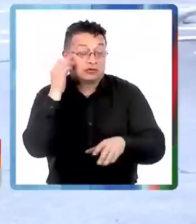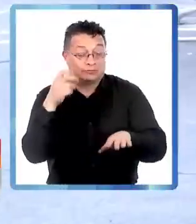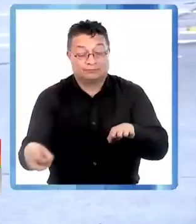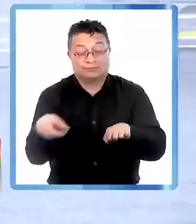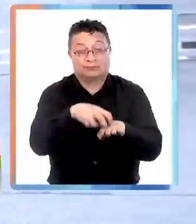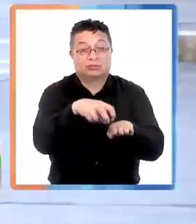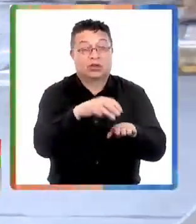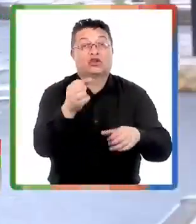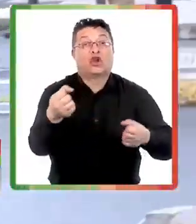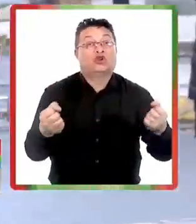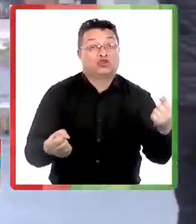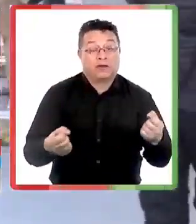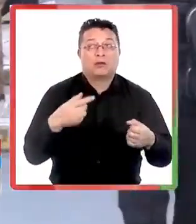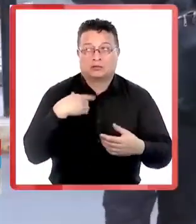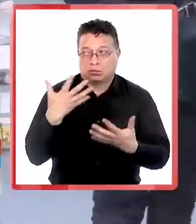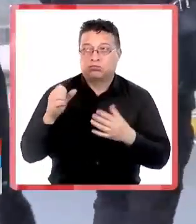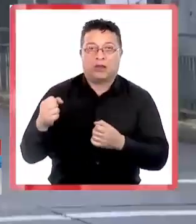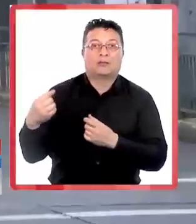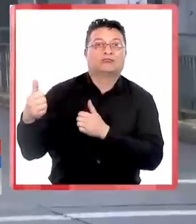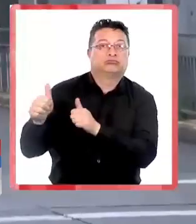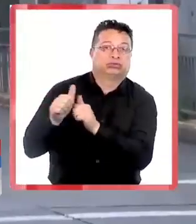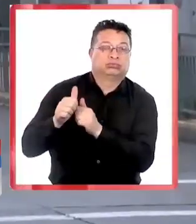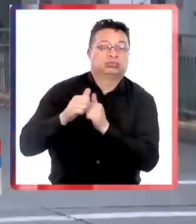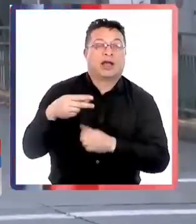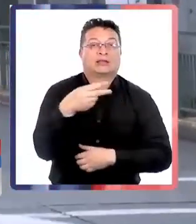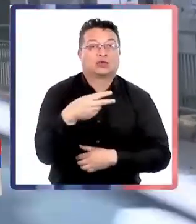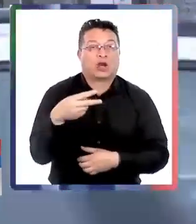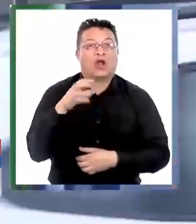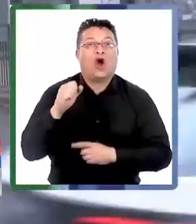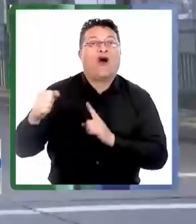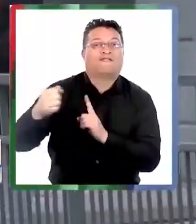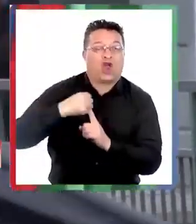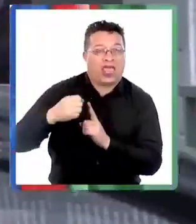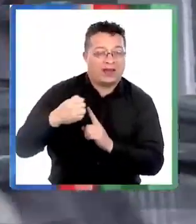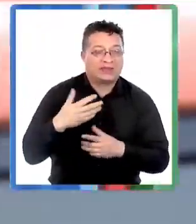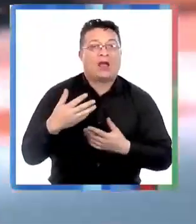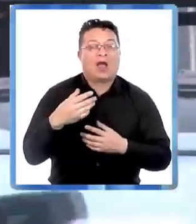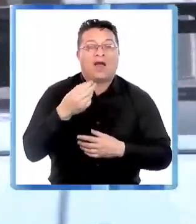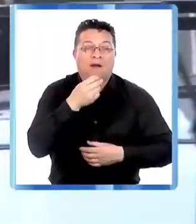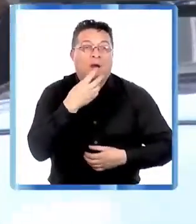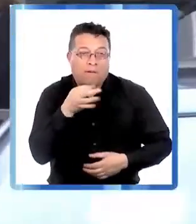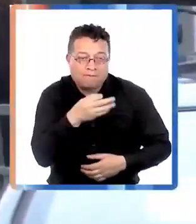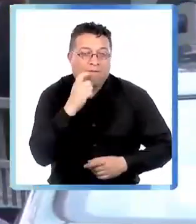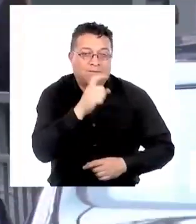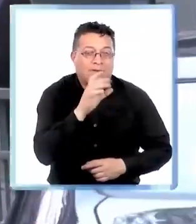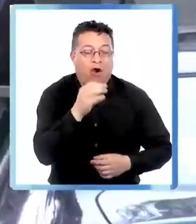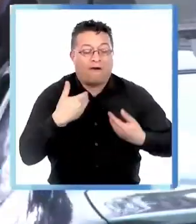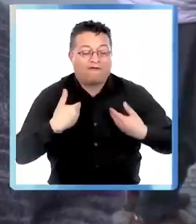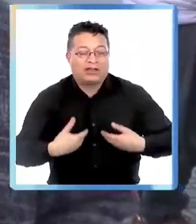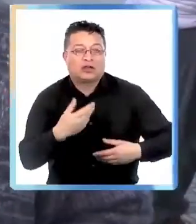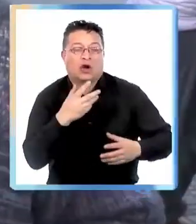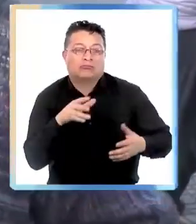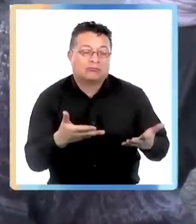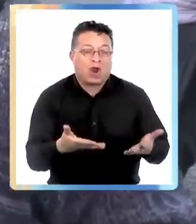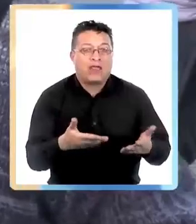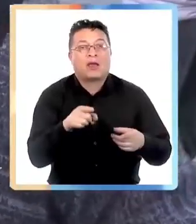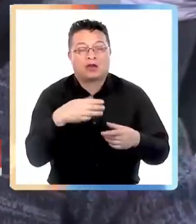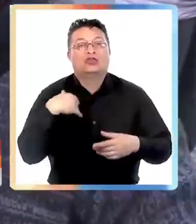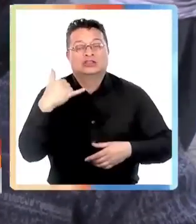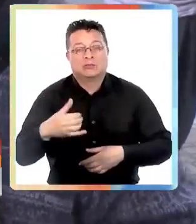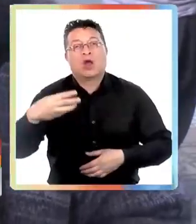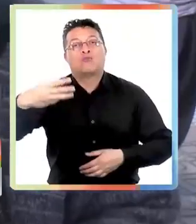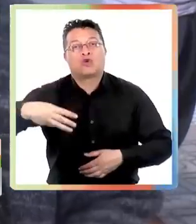Pasajeras y conductoras sienten temor de ser víctimas de un delito de connotación sexual o violencia, ya sea verbal o física. Yo siempre tomo